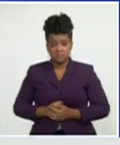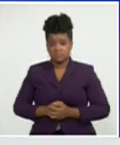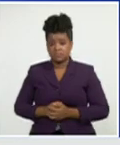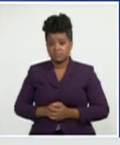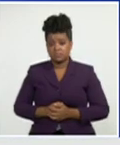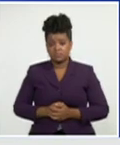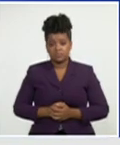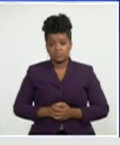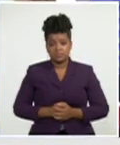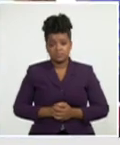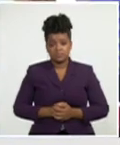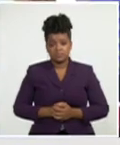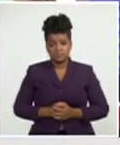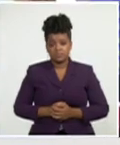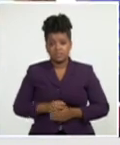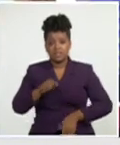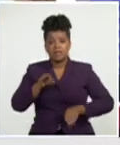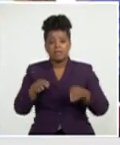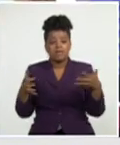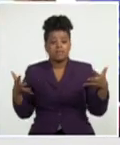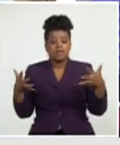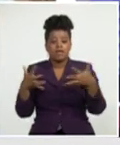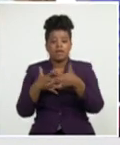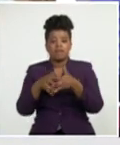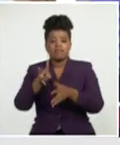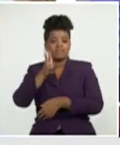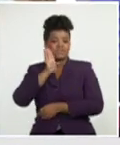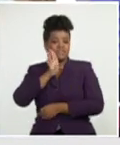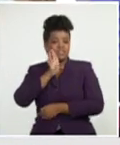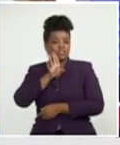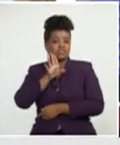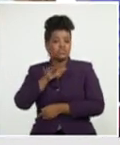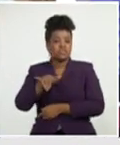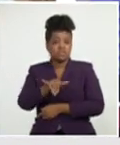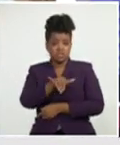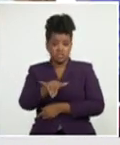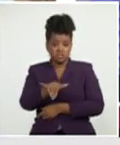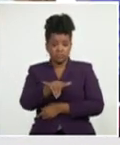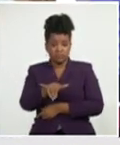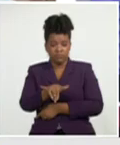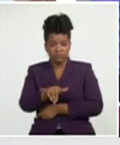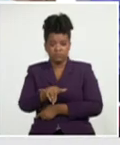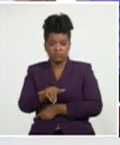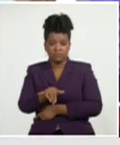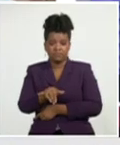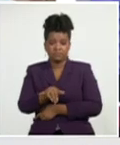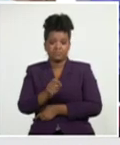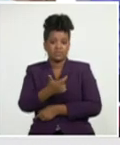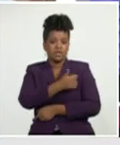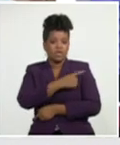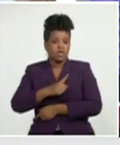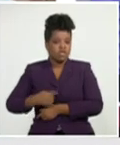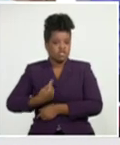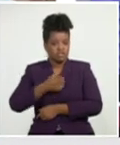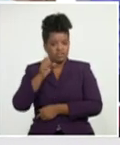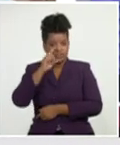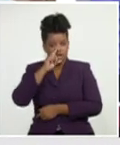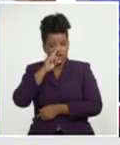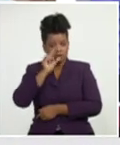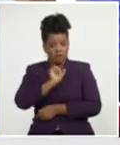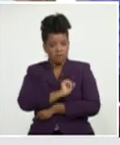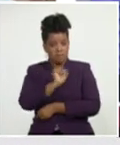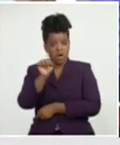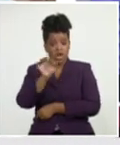jugábamos con la relación del antígeno del virus con la vesícula de membrana externa de meningococo B, y nosotros finalmente logramos encontrar de las 5